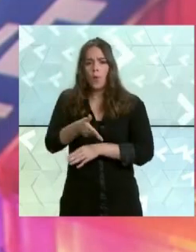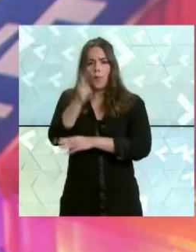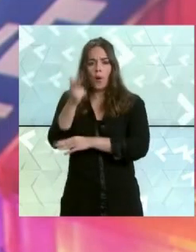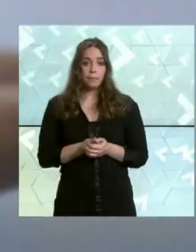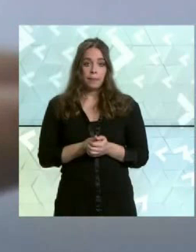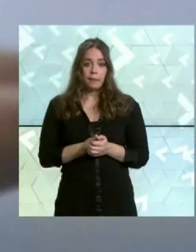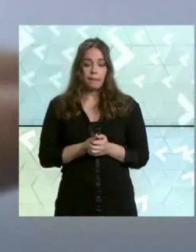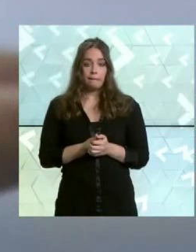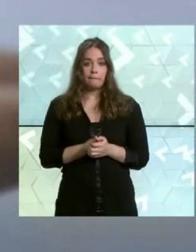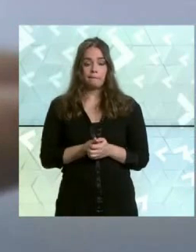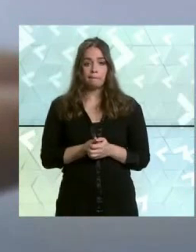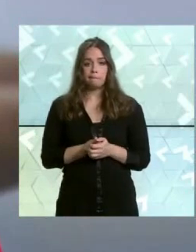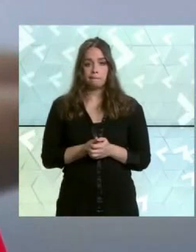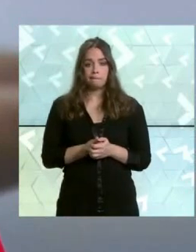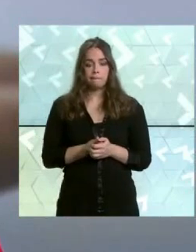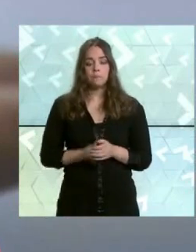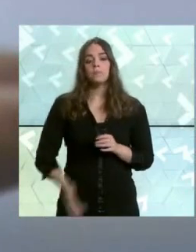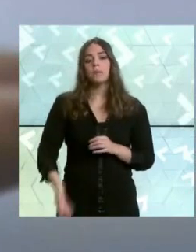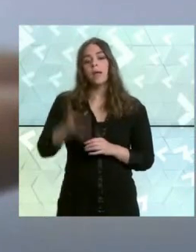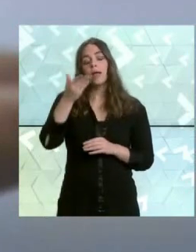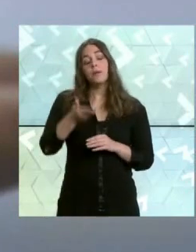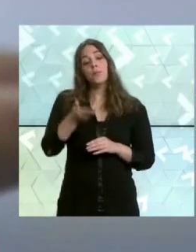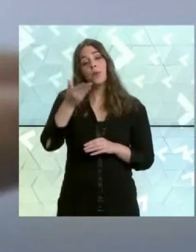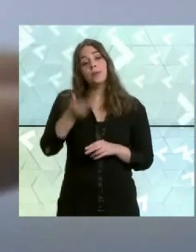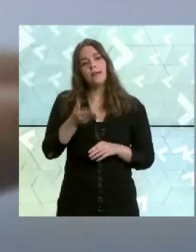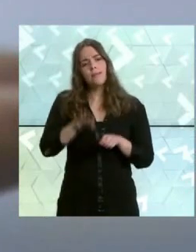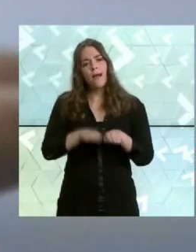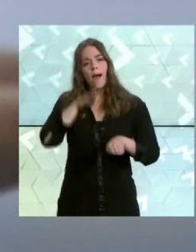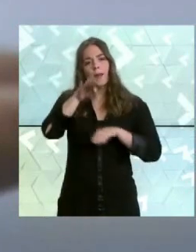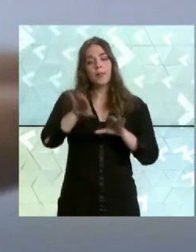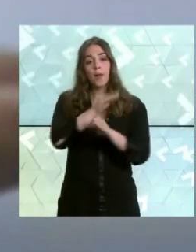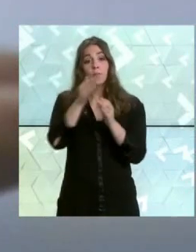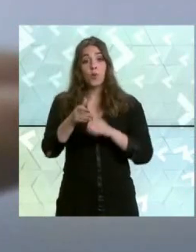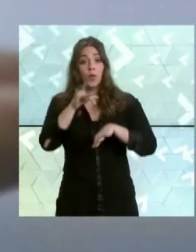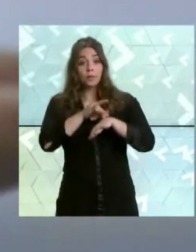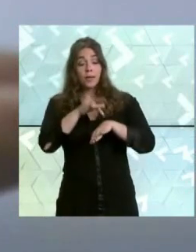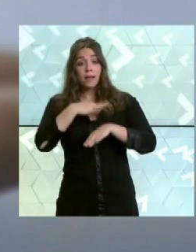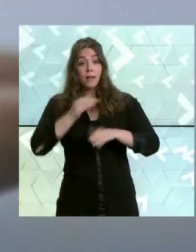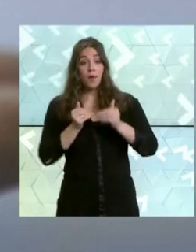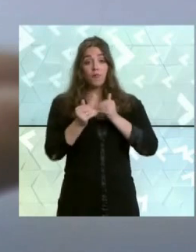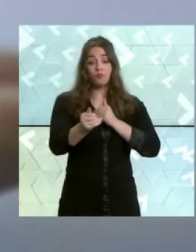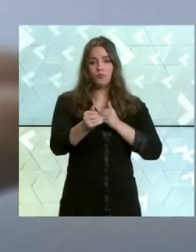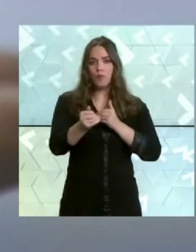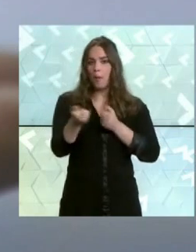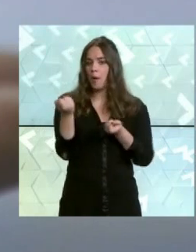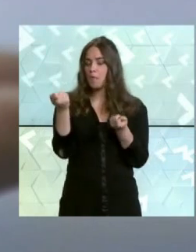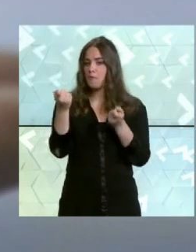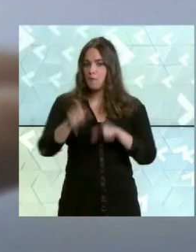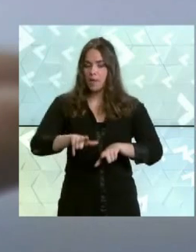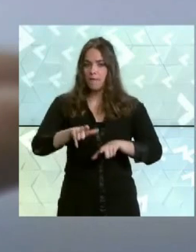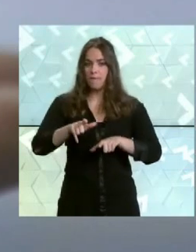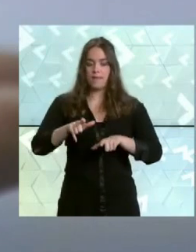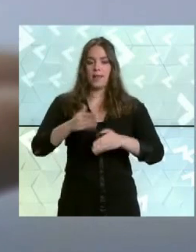agentes importante avance en el mundo de la medicina que podría ayudar a que en un futuro no sean necesarios donantes de